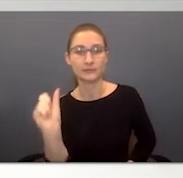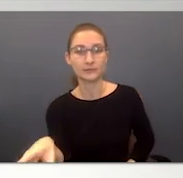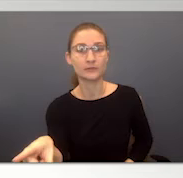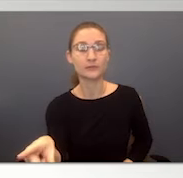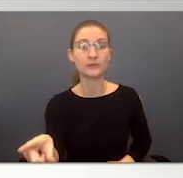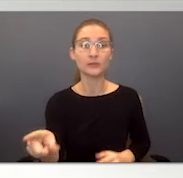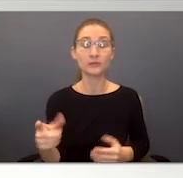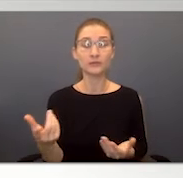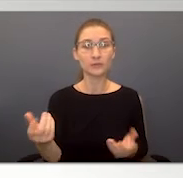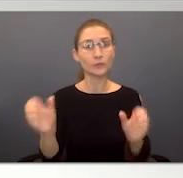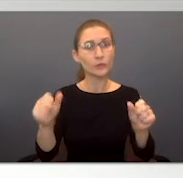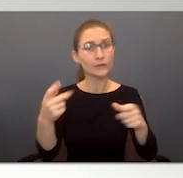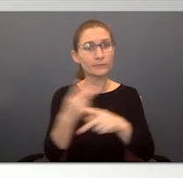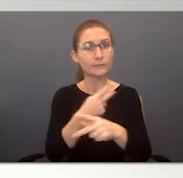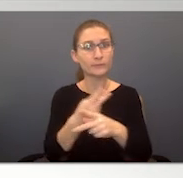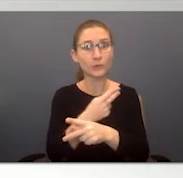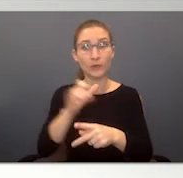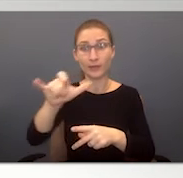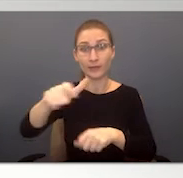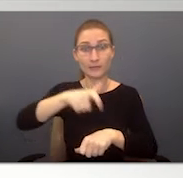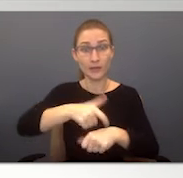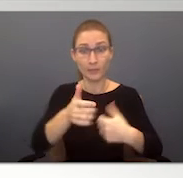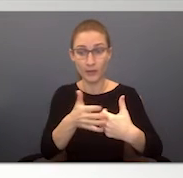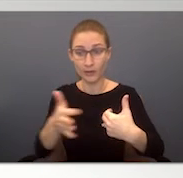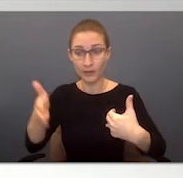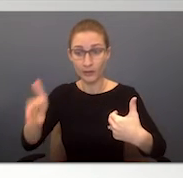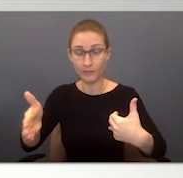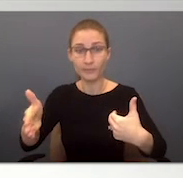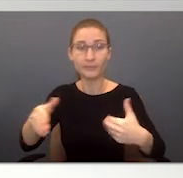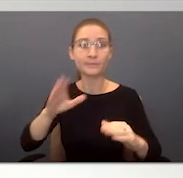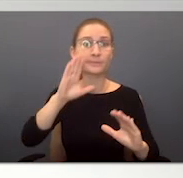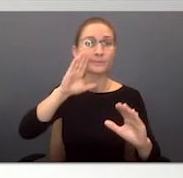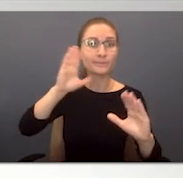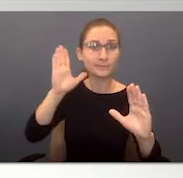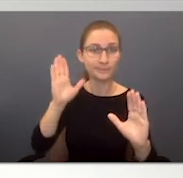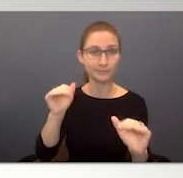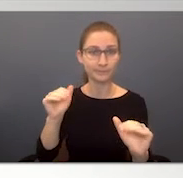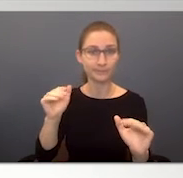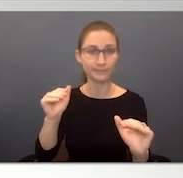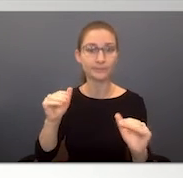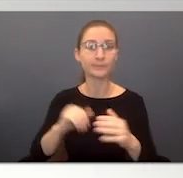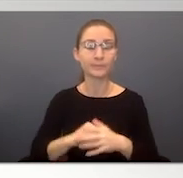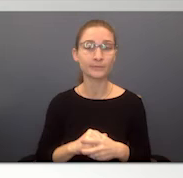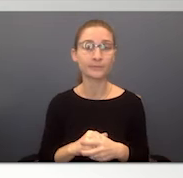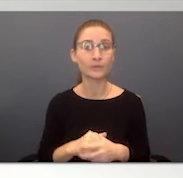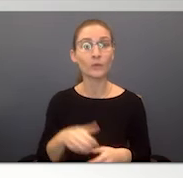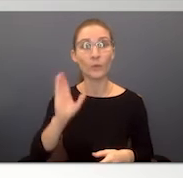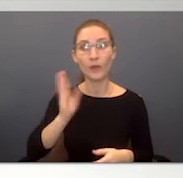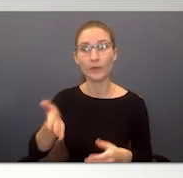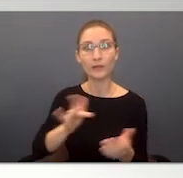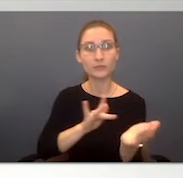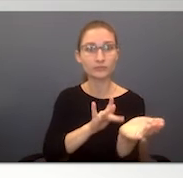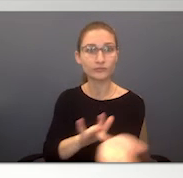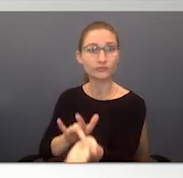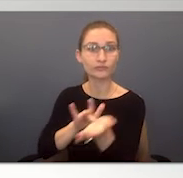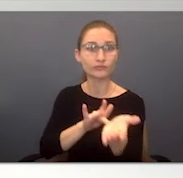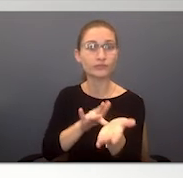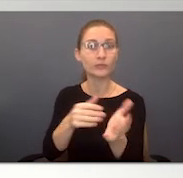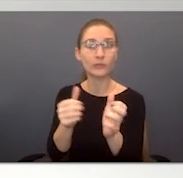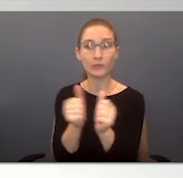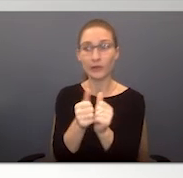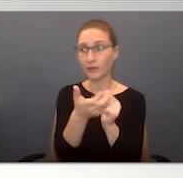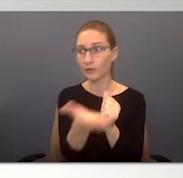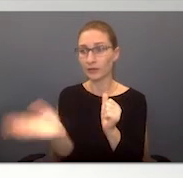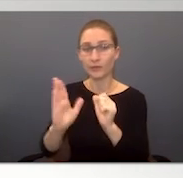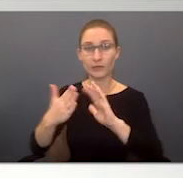talk to those people. I'm going to make sure they remember me, because I don't want to get forgotten, and again, take so much time and